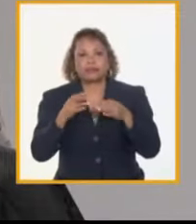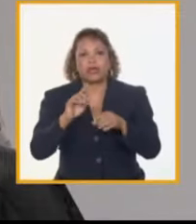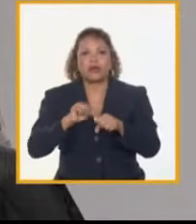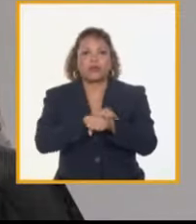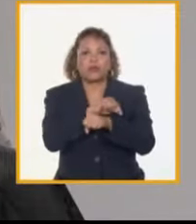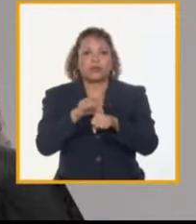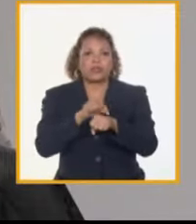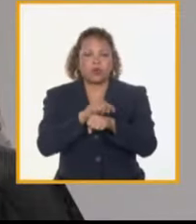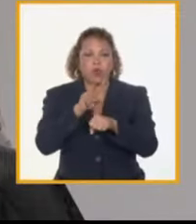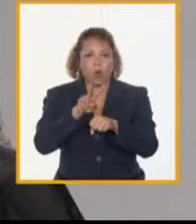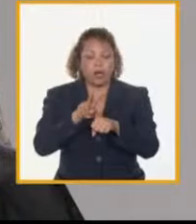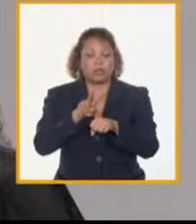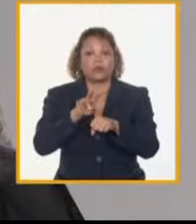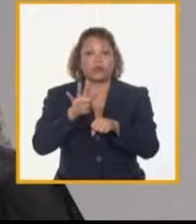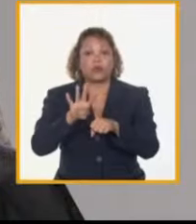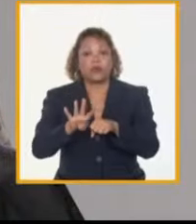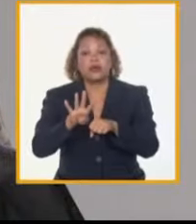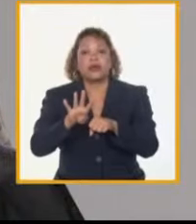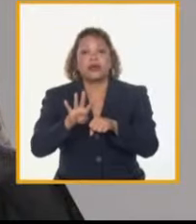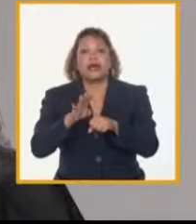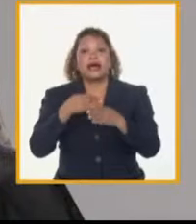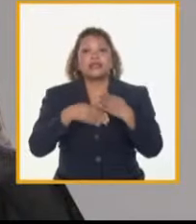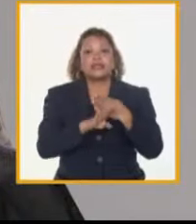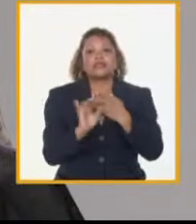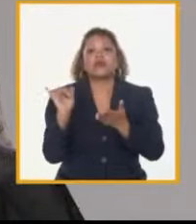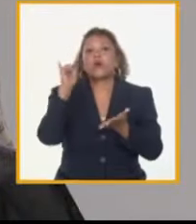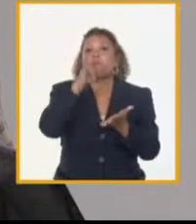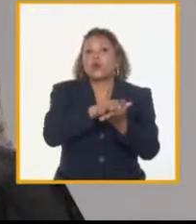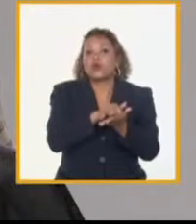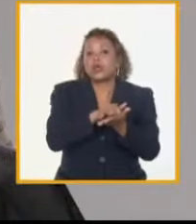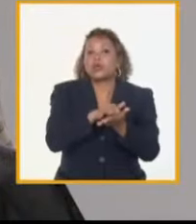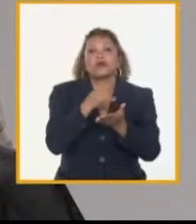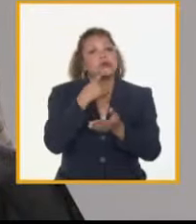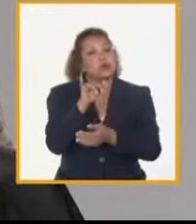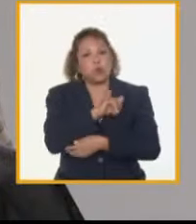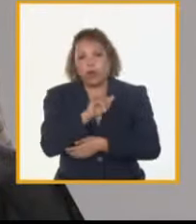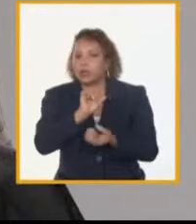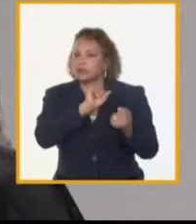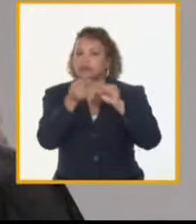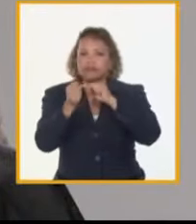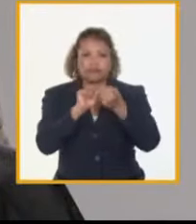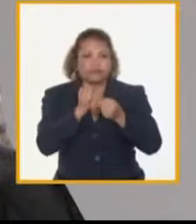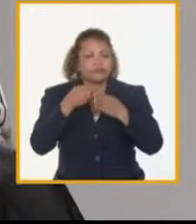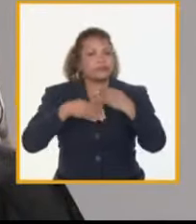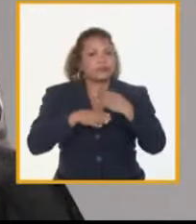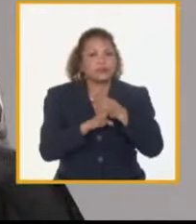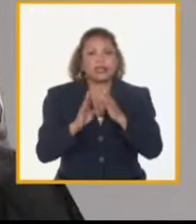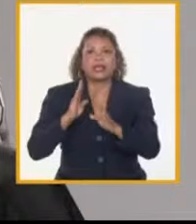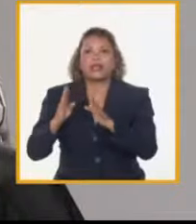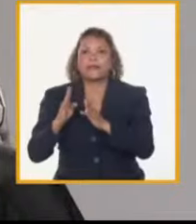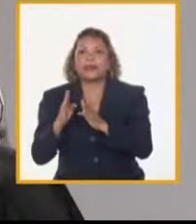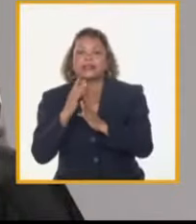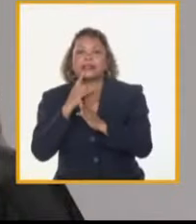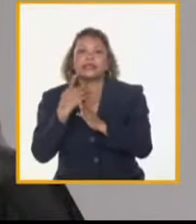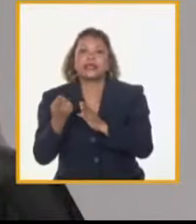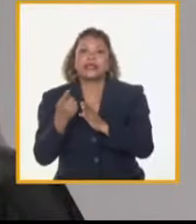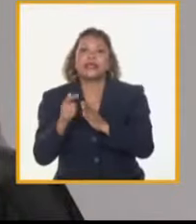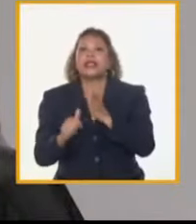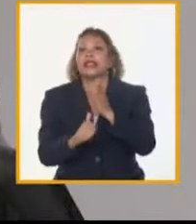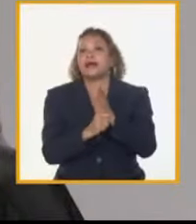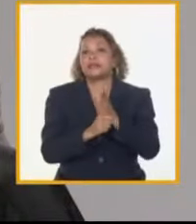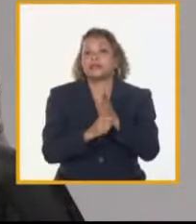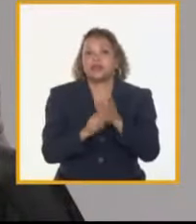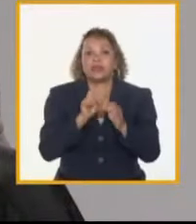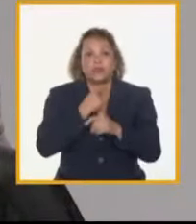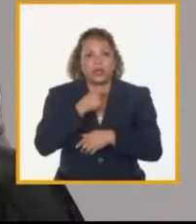el acceso a la avenida Boyero, aún hay restricciones internas de acceso a la parte estéril ya, que es el pasajero que ya